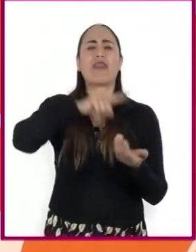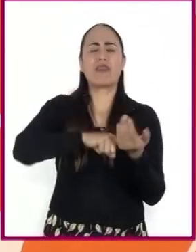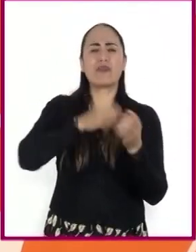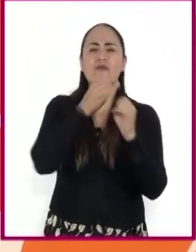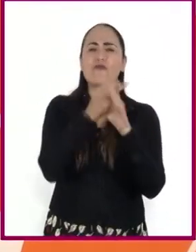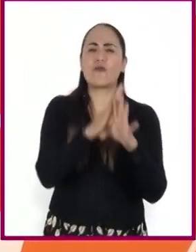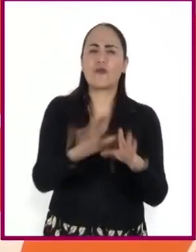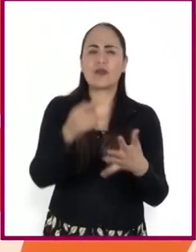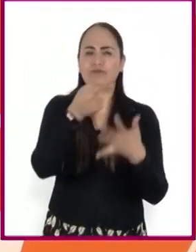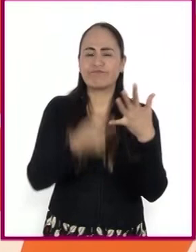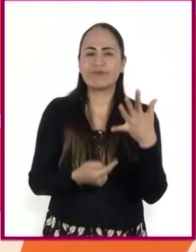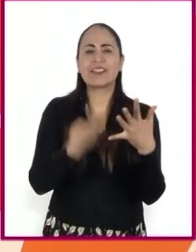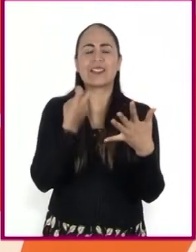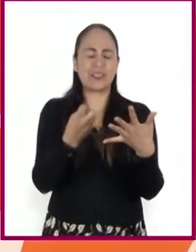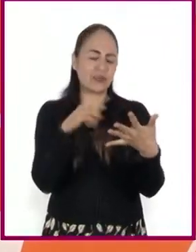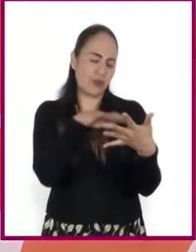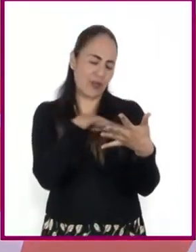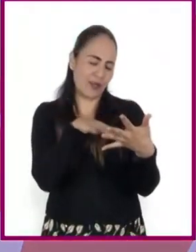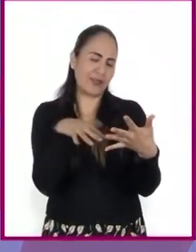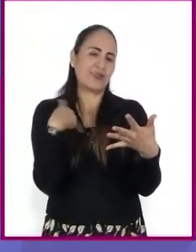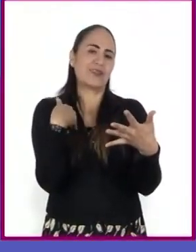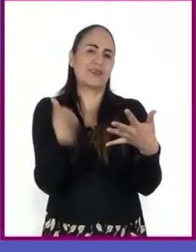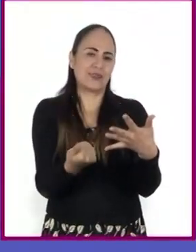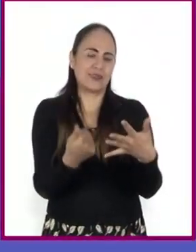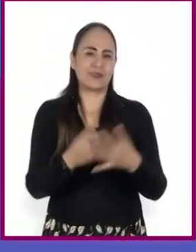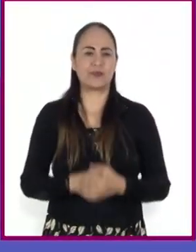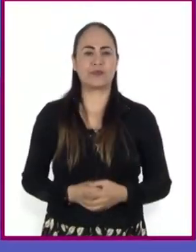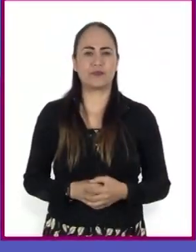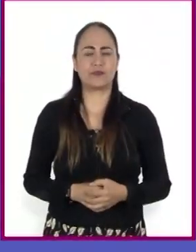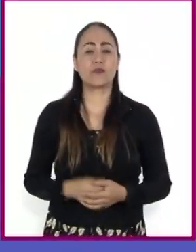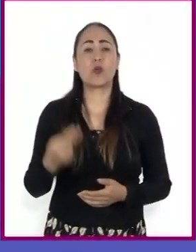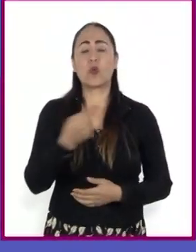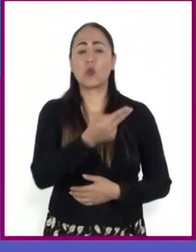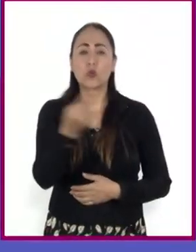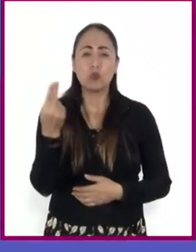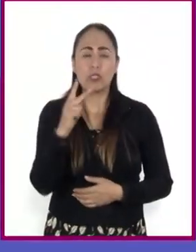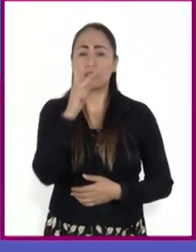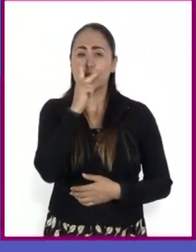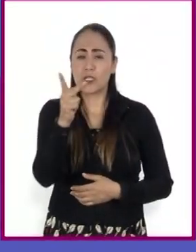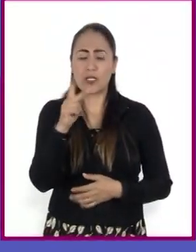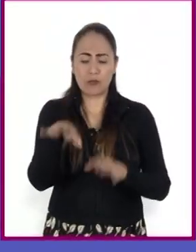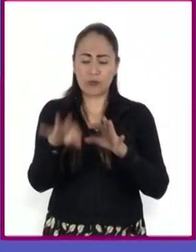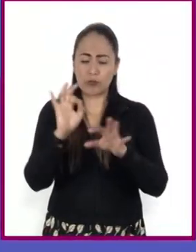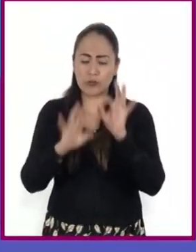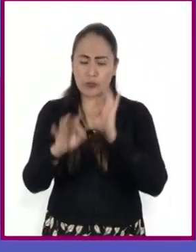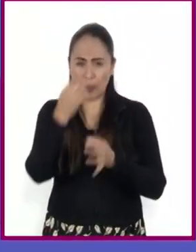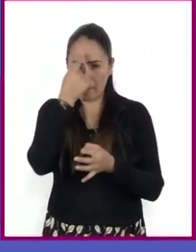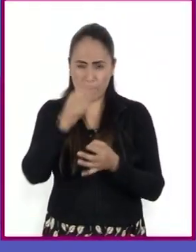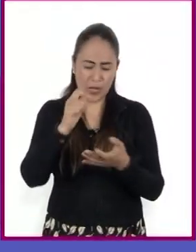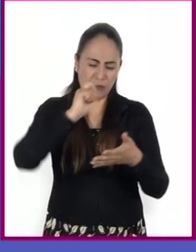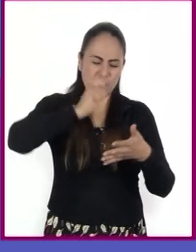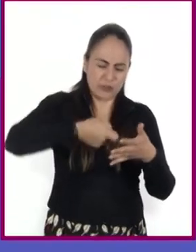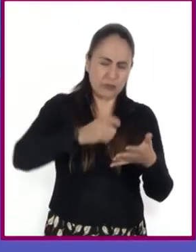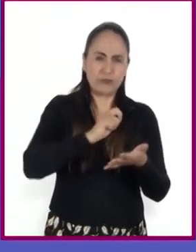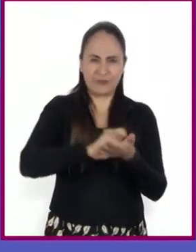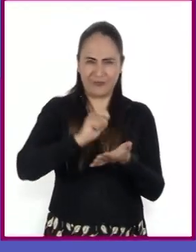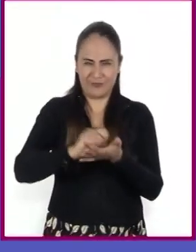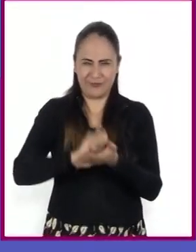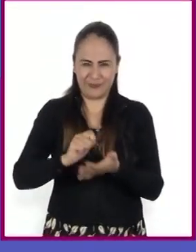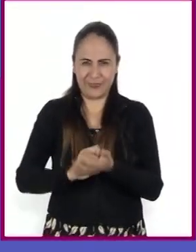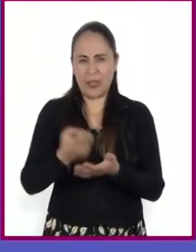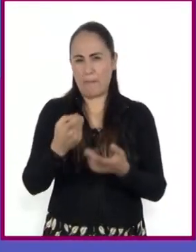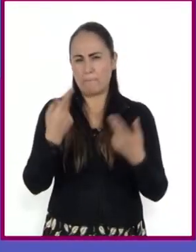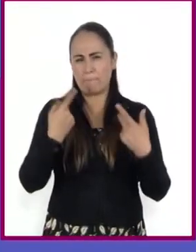contiene. La elección del vocabulario que utilicen para redactar sus definiciones dependerá del público al que van